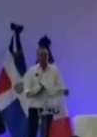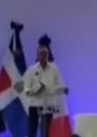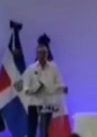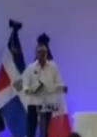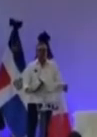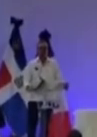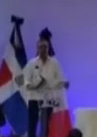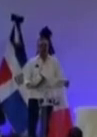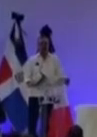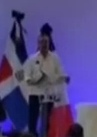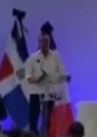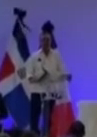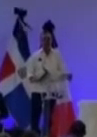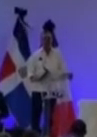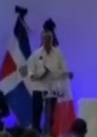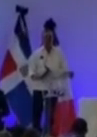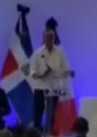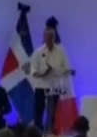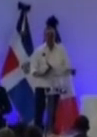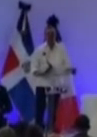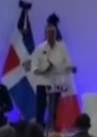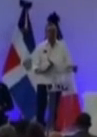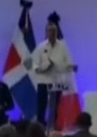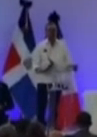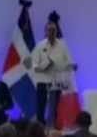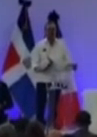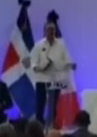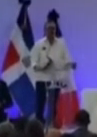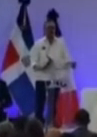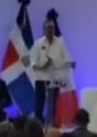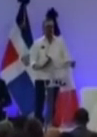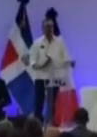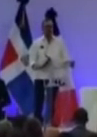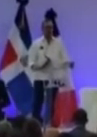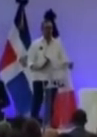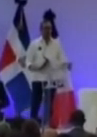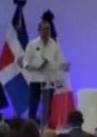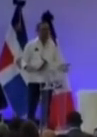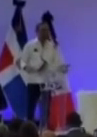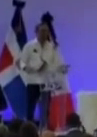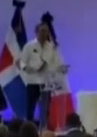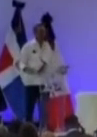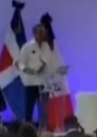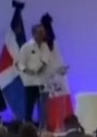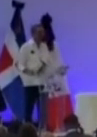en tu boca abajo porque la vacuna no es